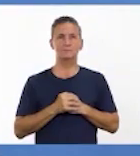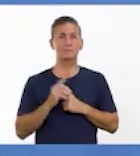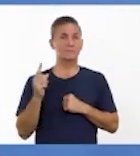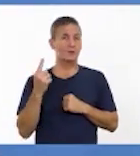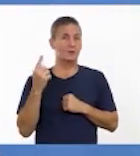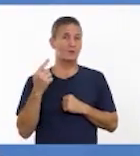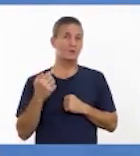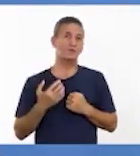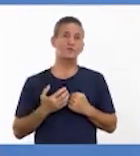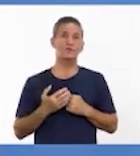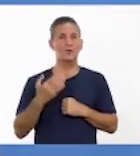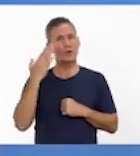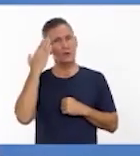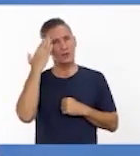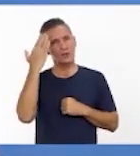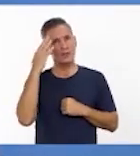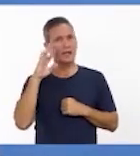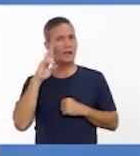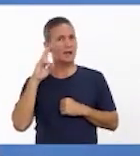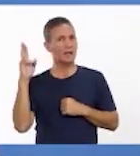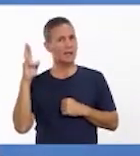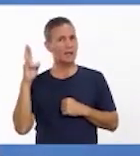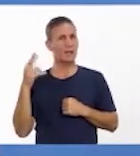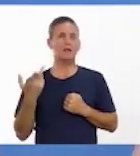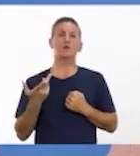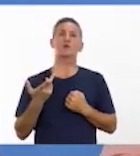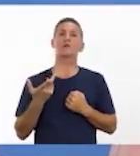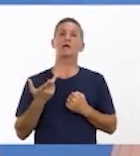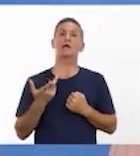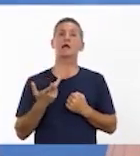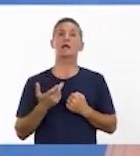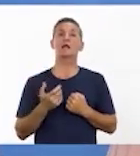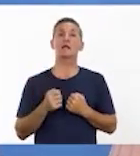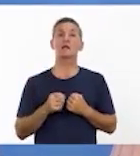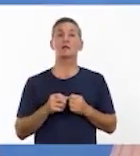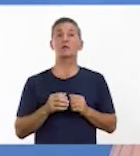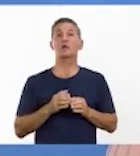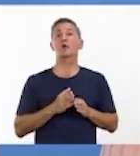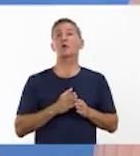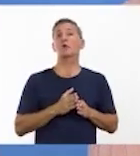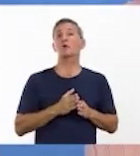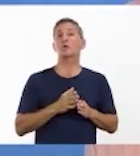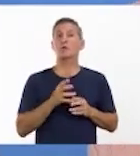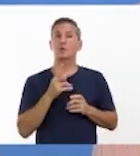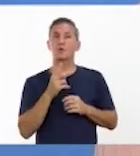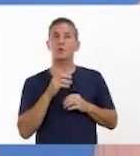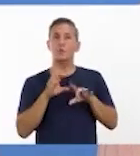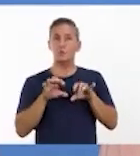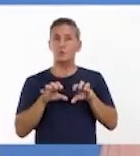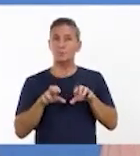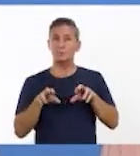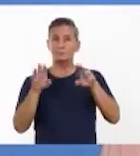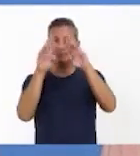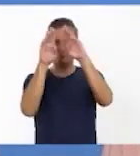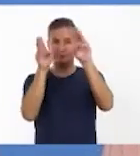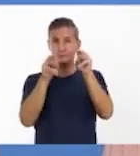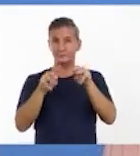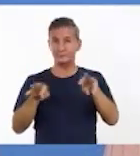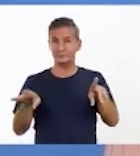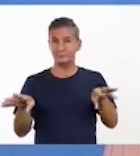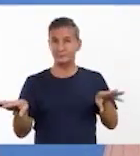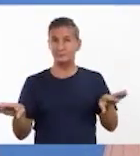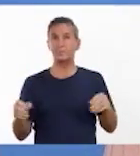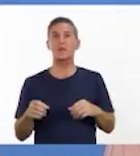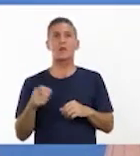Solo queda despedirnos, recordarles una vez más los espacios virtuales por donde pueden ampliar